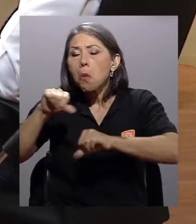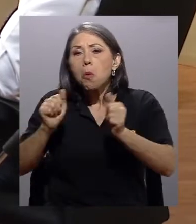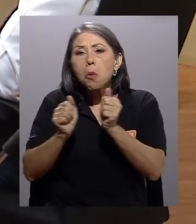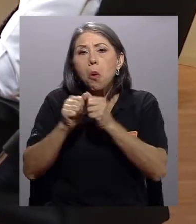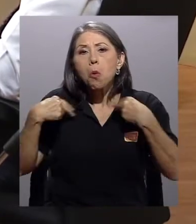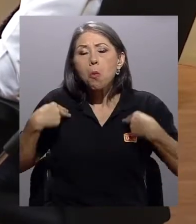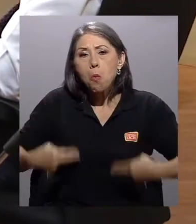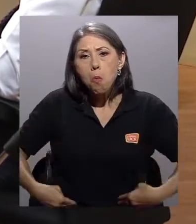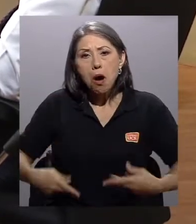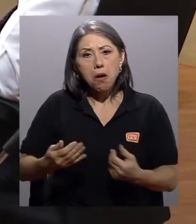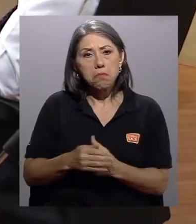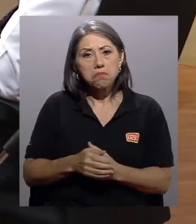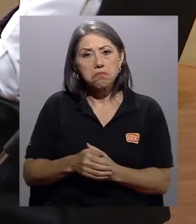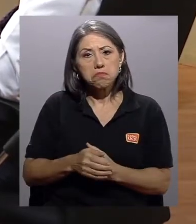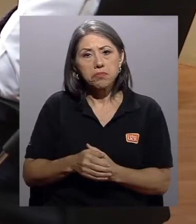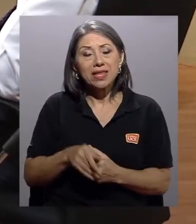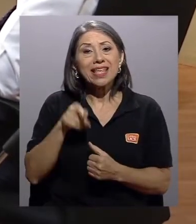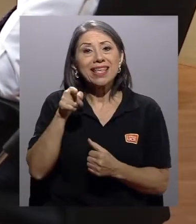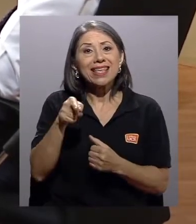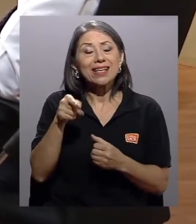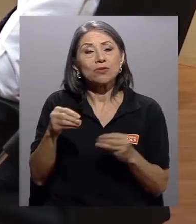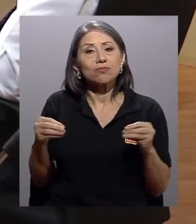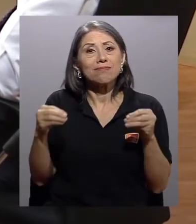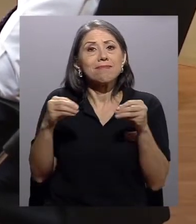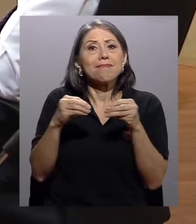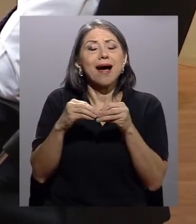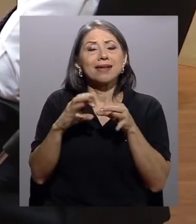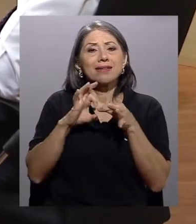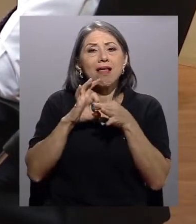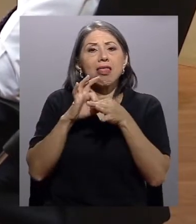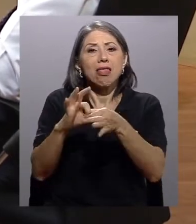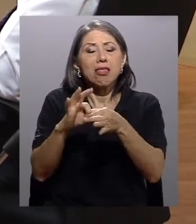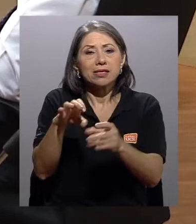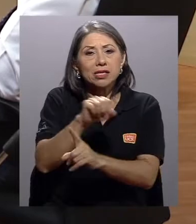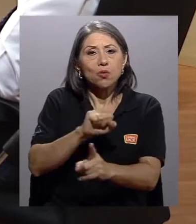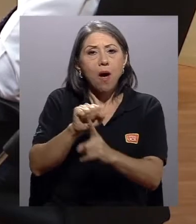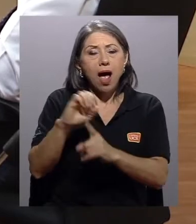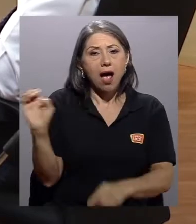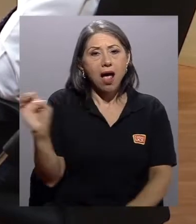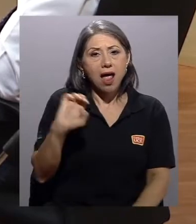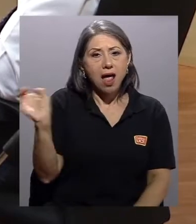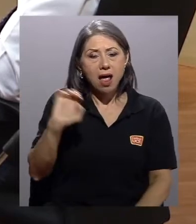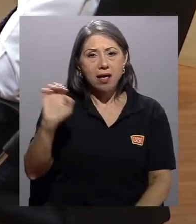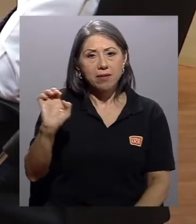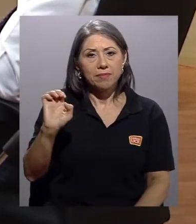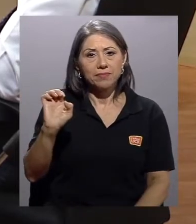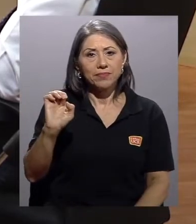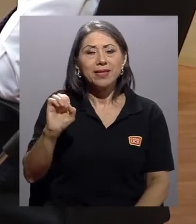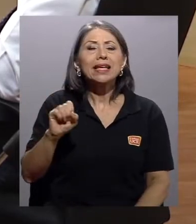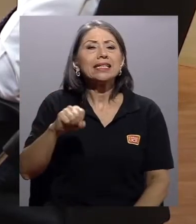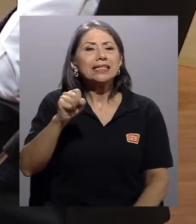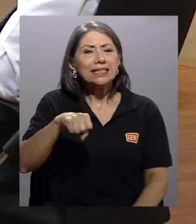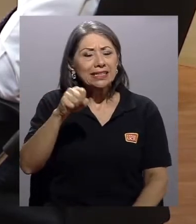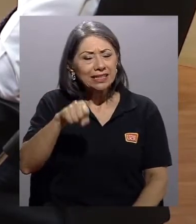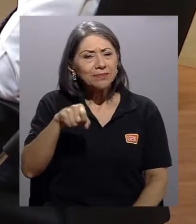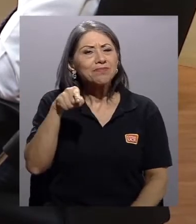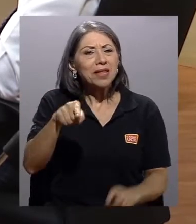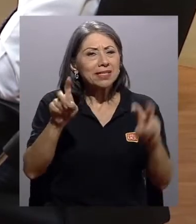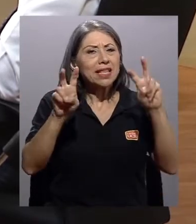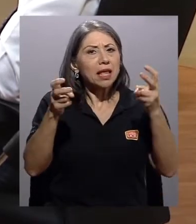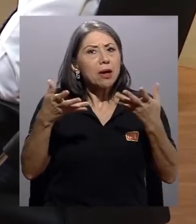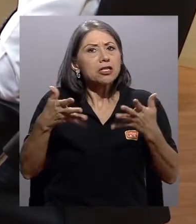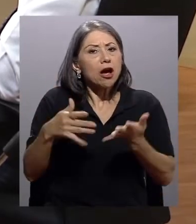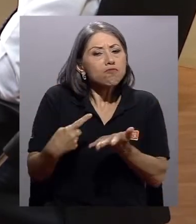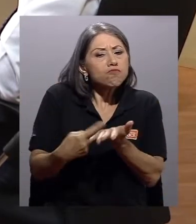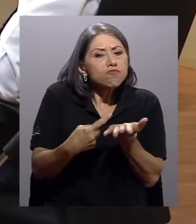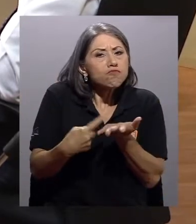seres humanos y esto se asocia mucho más a situaciones de emergencia. Entonces, sí se ha tratado el